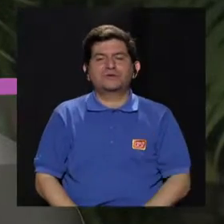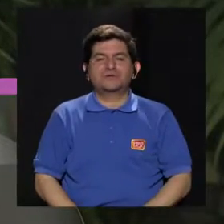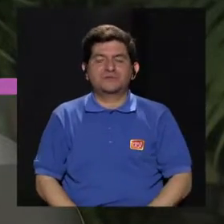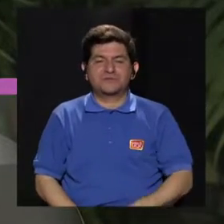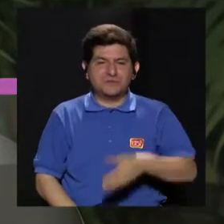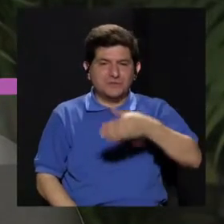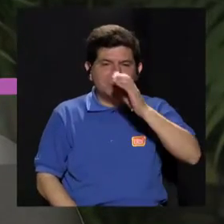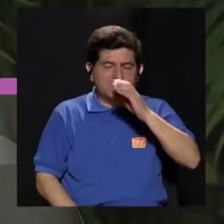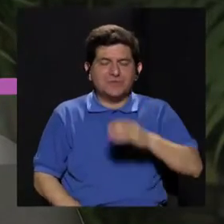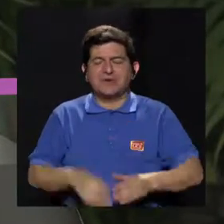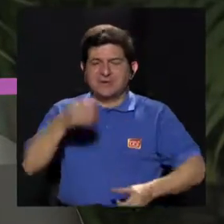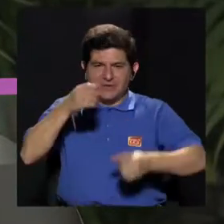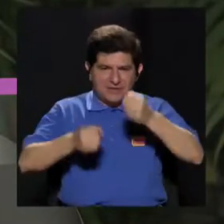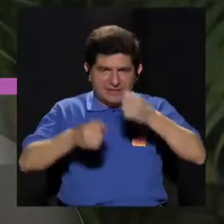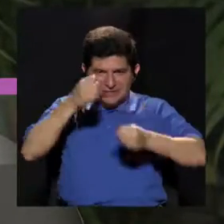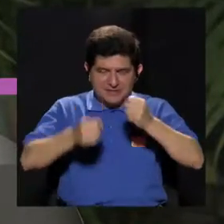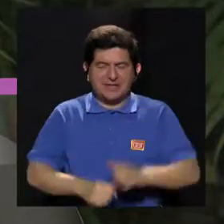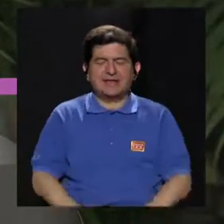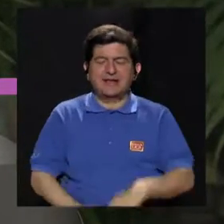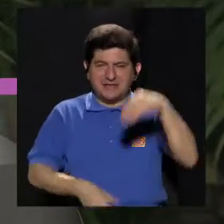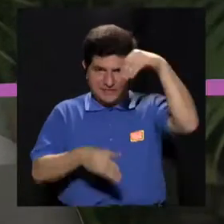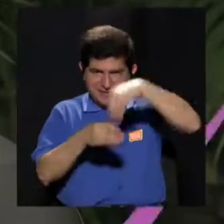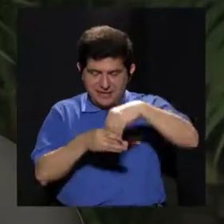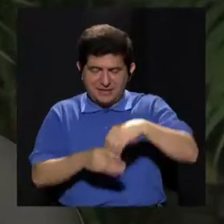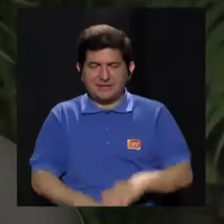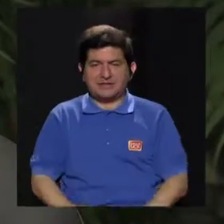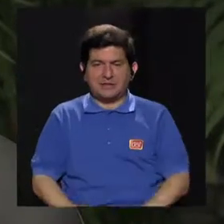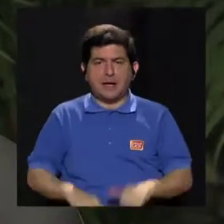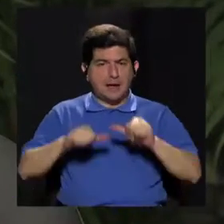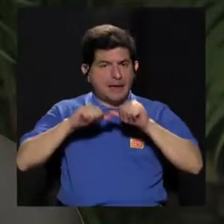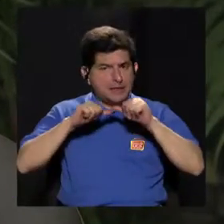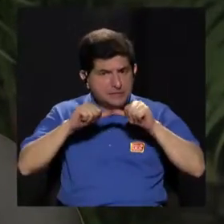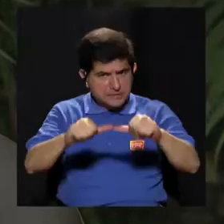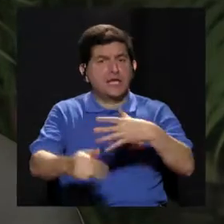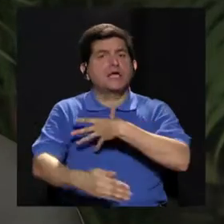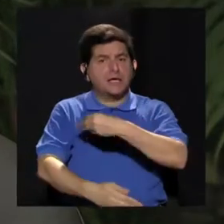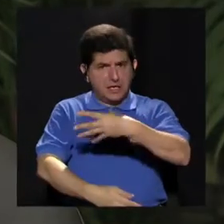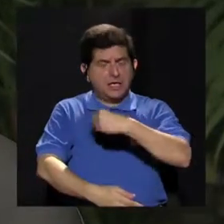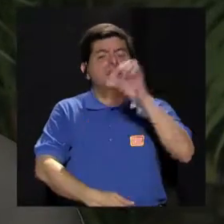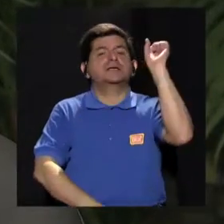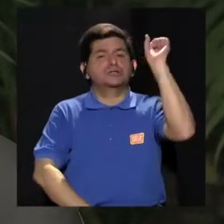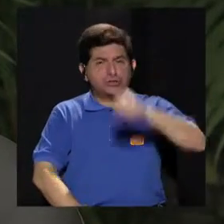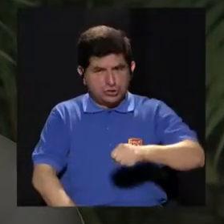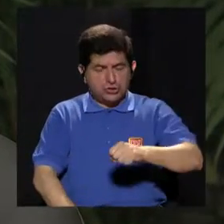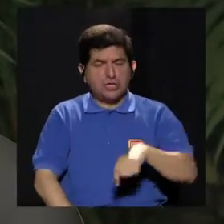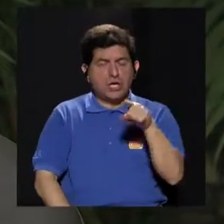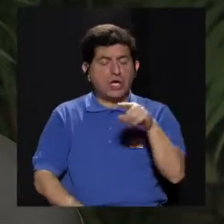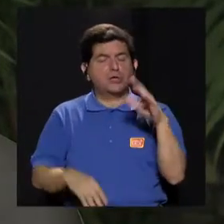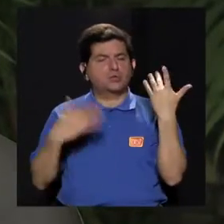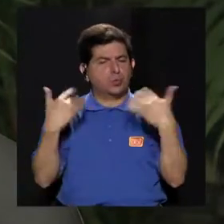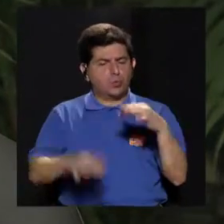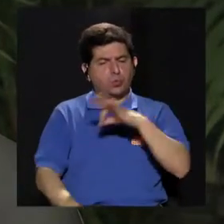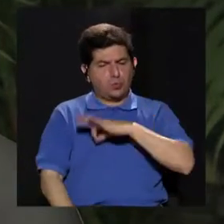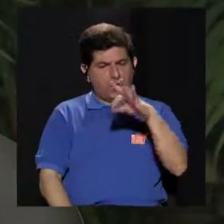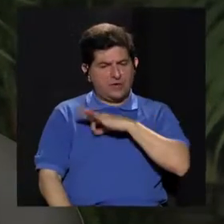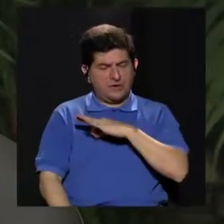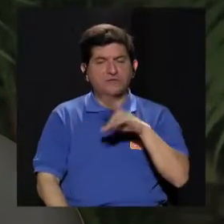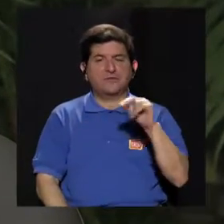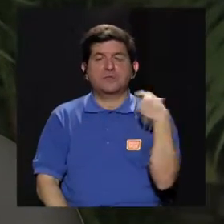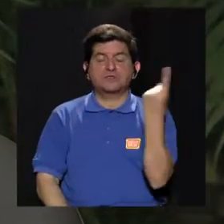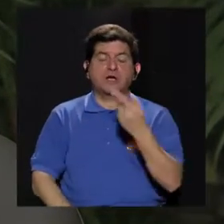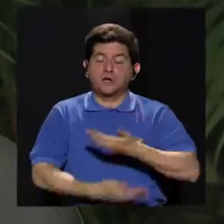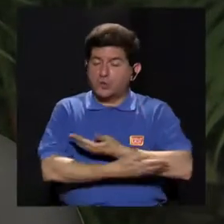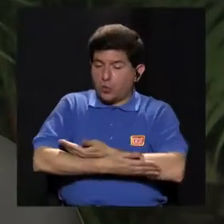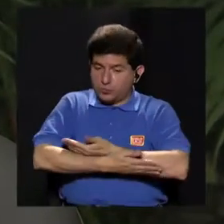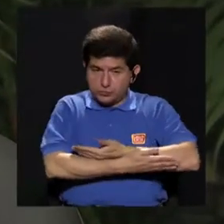dieta, ¿verdad? No descontinuar la lactancia materna. La lactancia materna es demasiado beneficiosa,